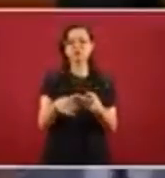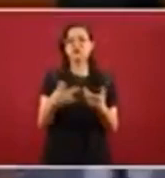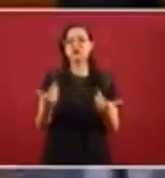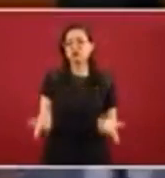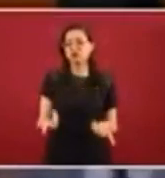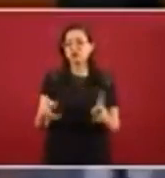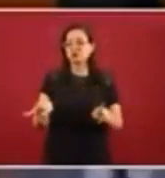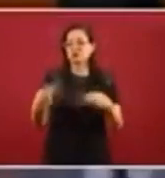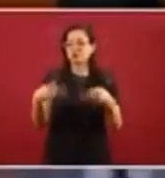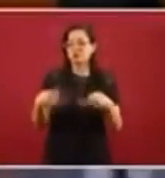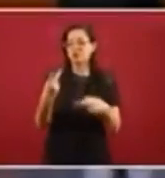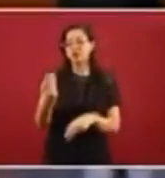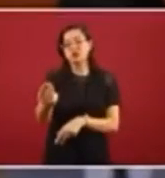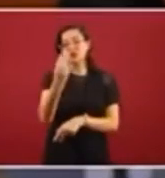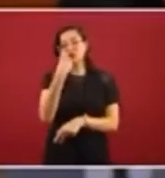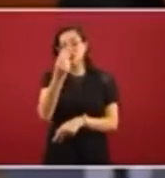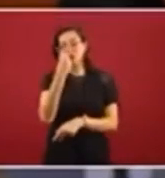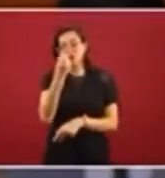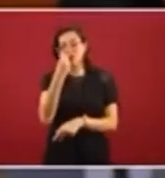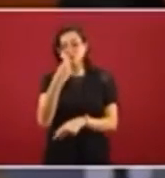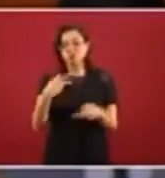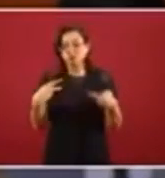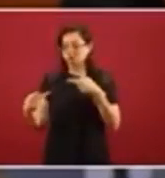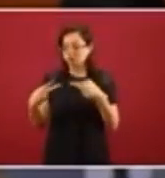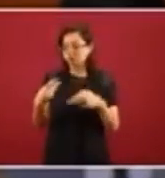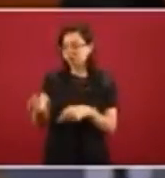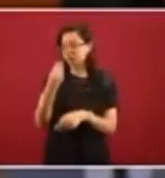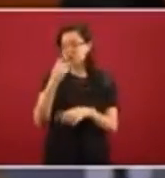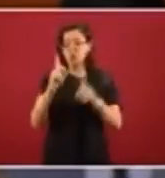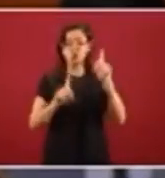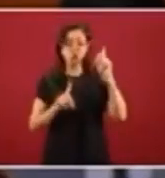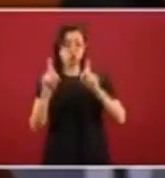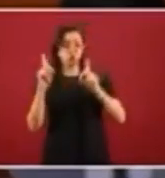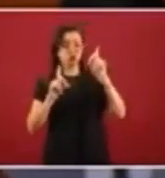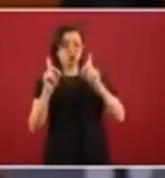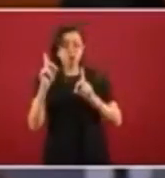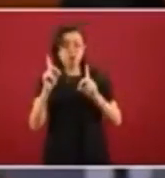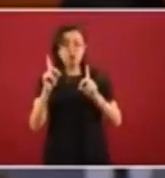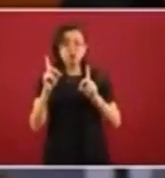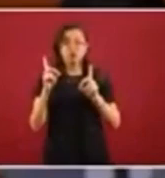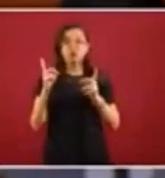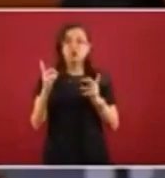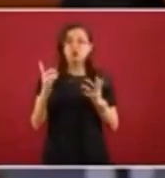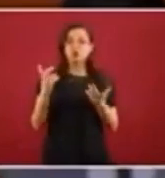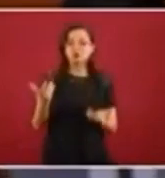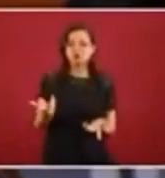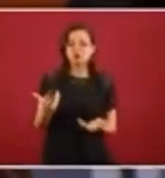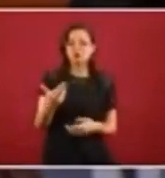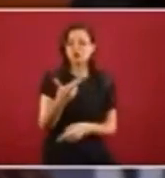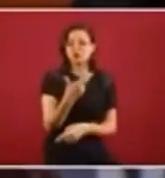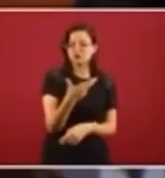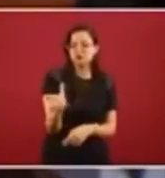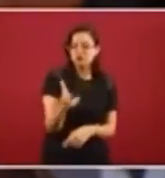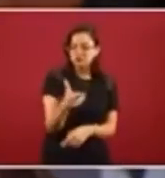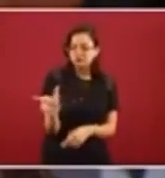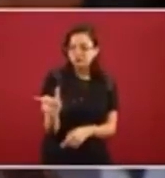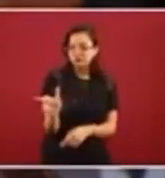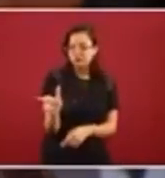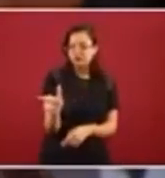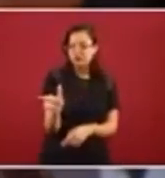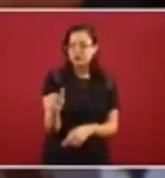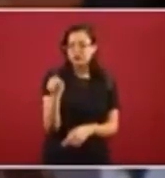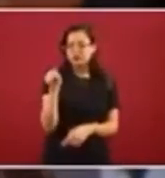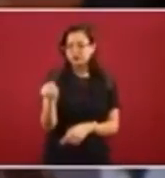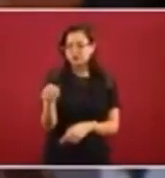alimentos. Alimentos preparados, hay una duda. ¿Se refiere en específico a los restaurantes? Porque son